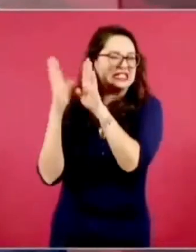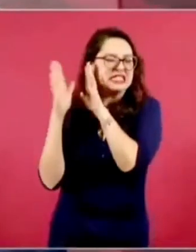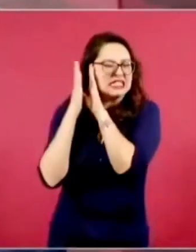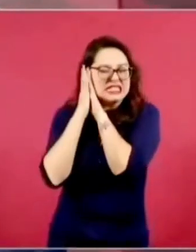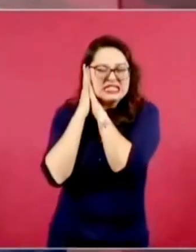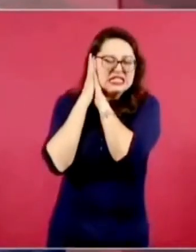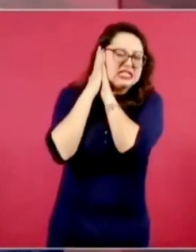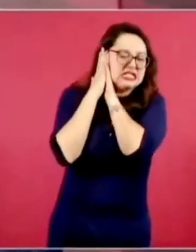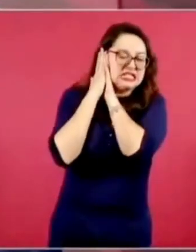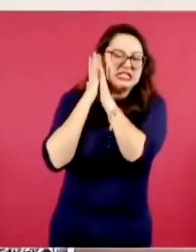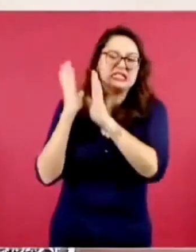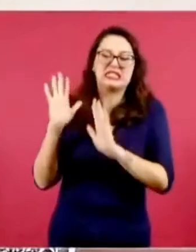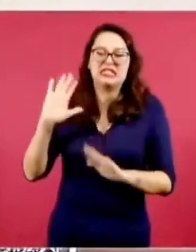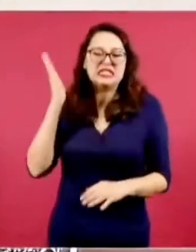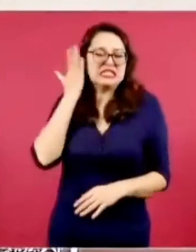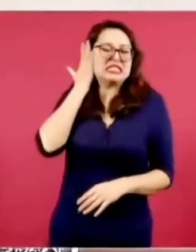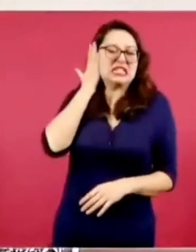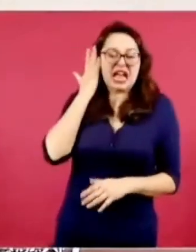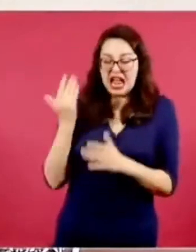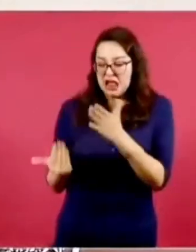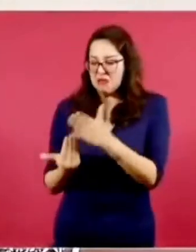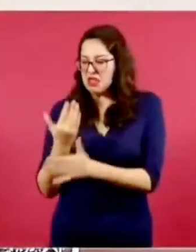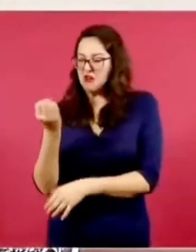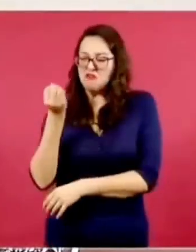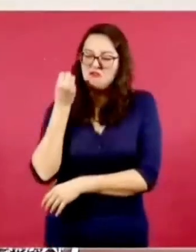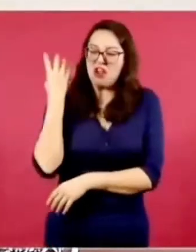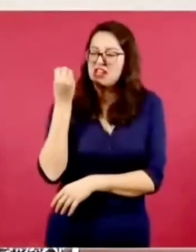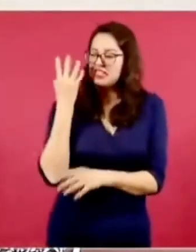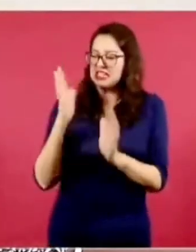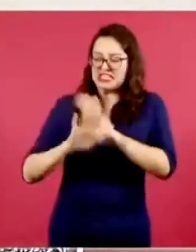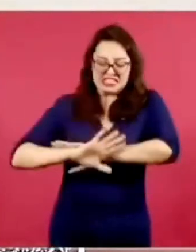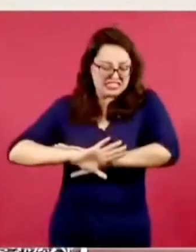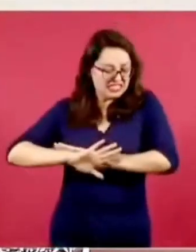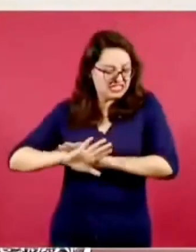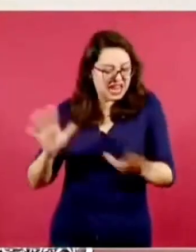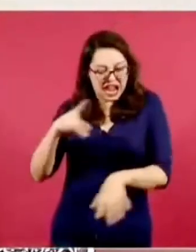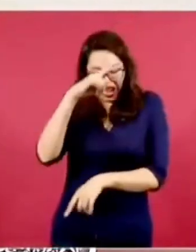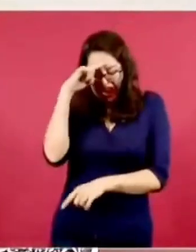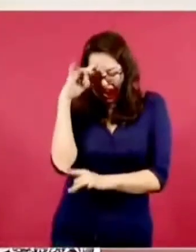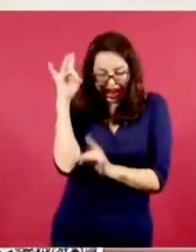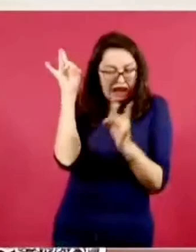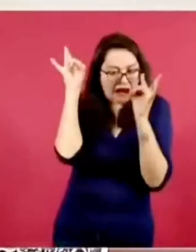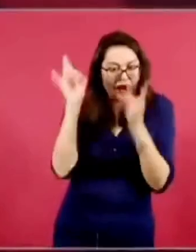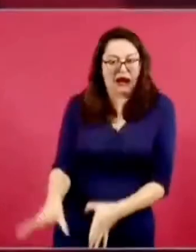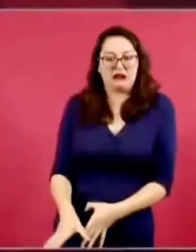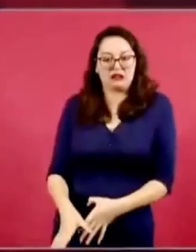que haya mañaneras, pero en familia,